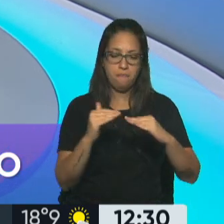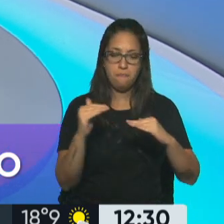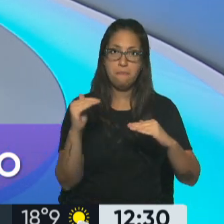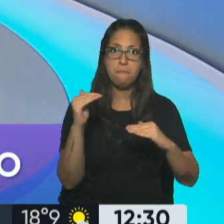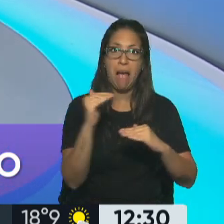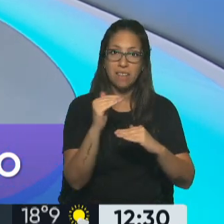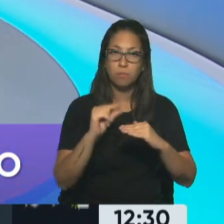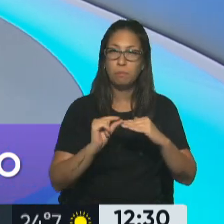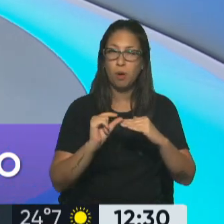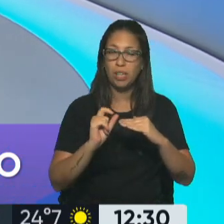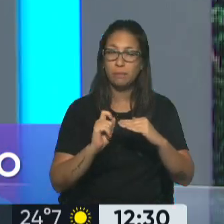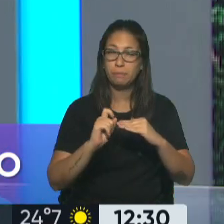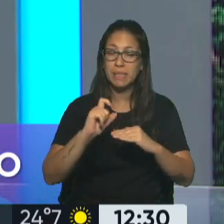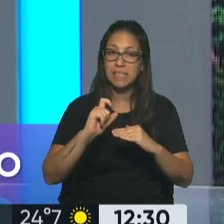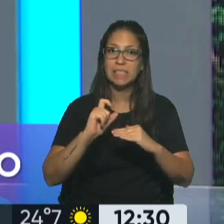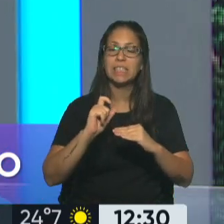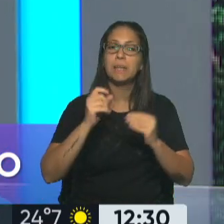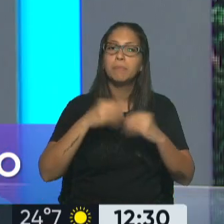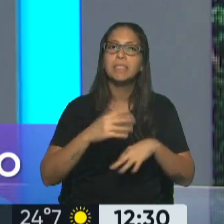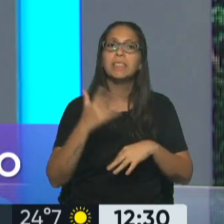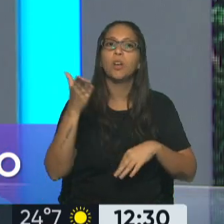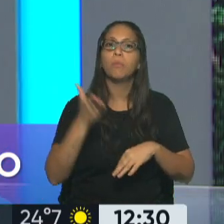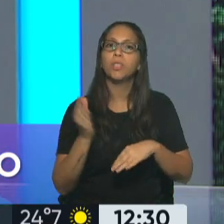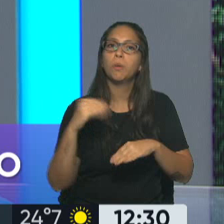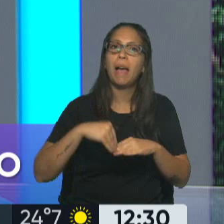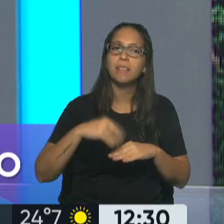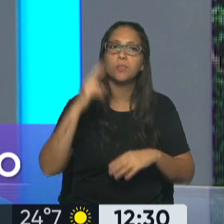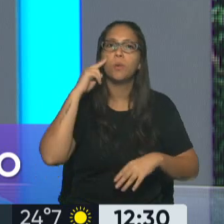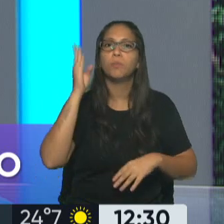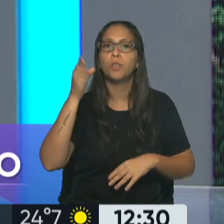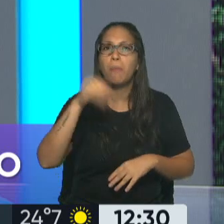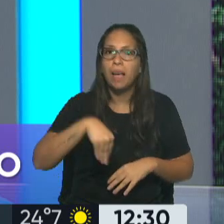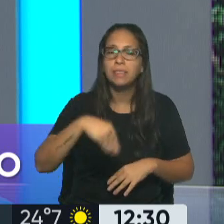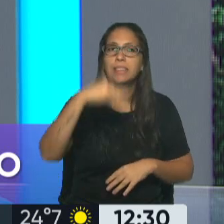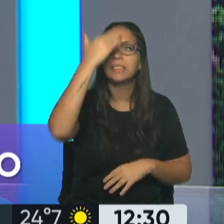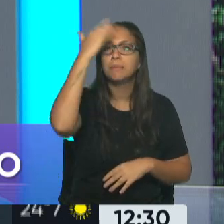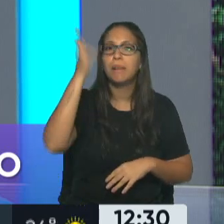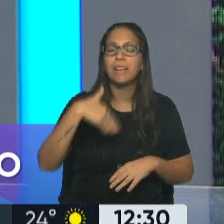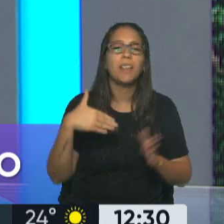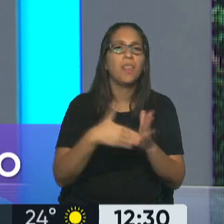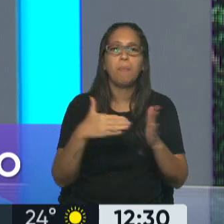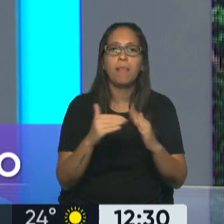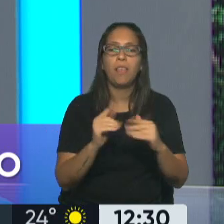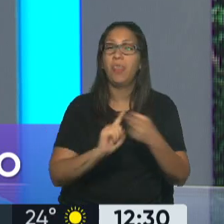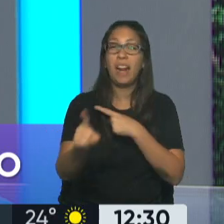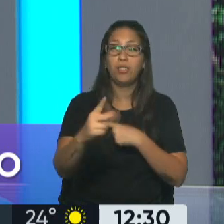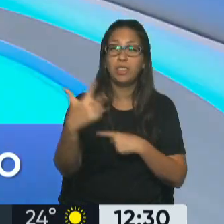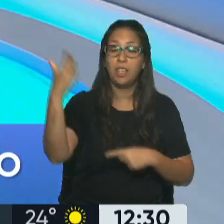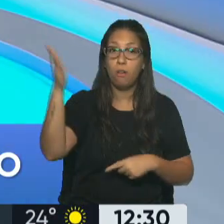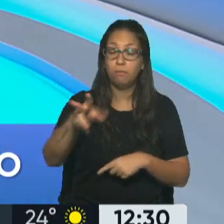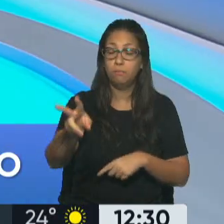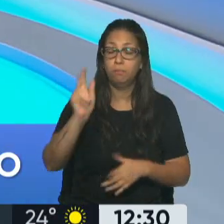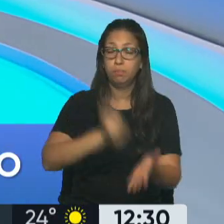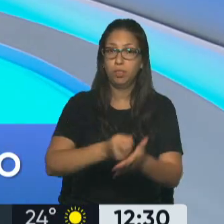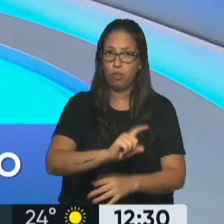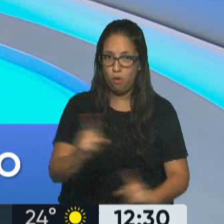corregirlo para que el que empiece a pagar, empiece a pagar el 5, el 9, el 15 y no directamente el 35%. César, el impuesto a